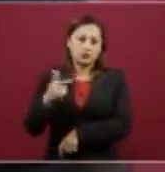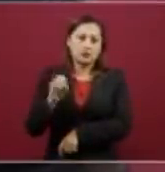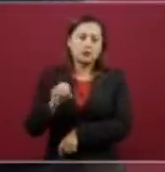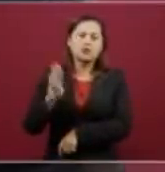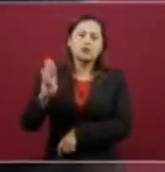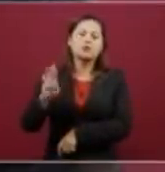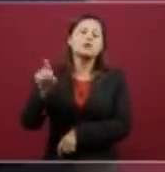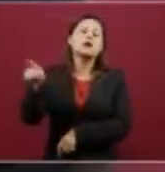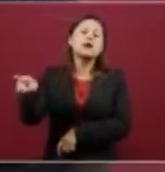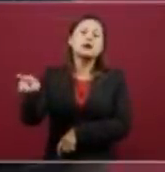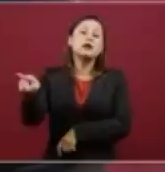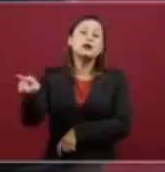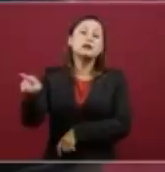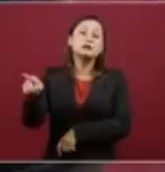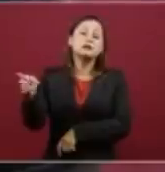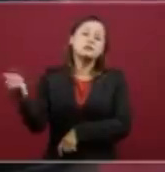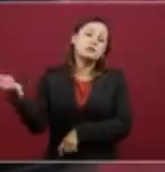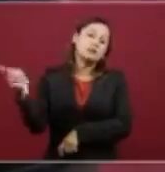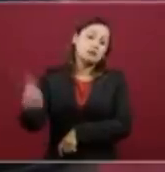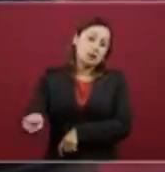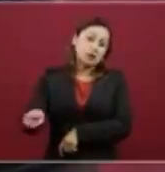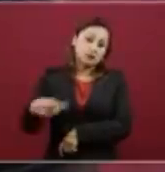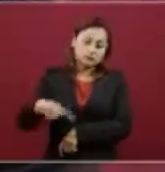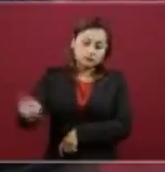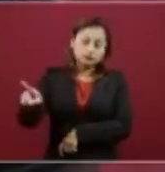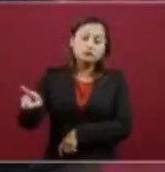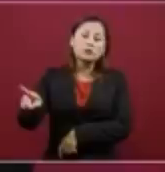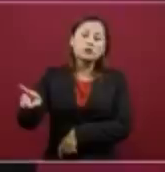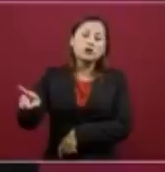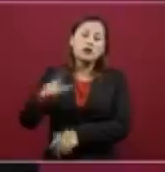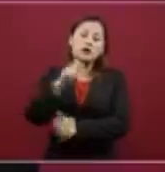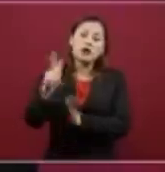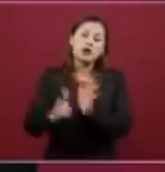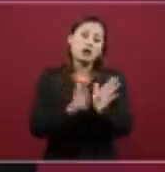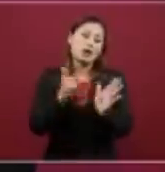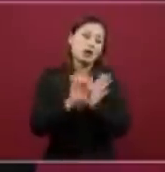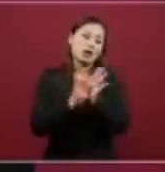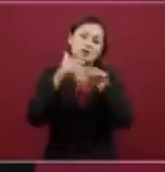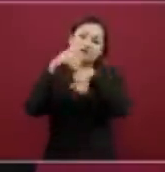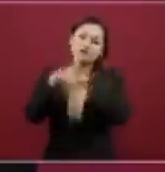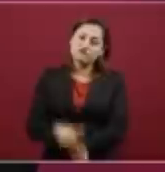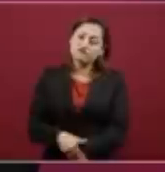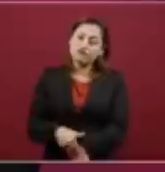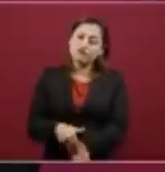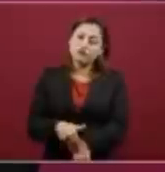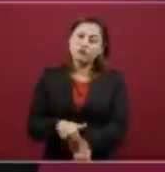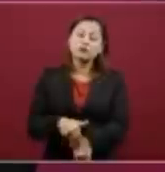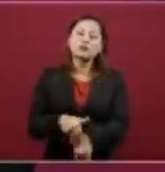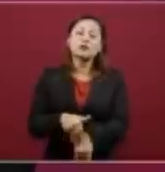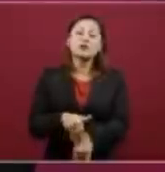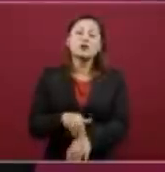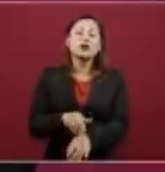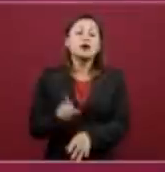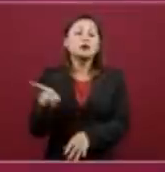que por ley corresponde. Si hay posibilidades de reabrir el